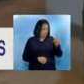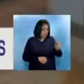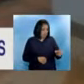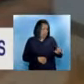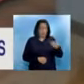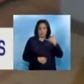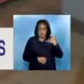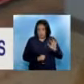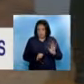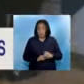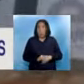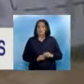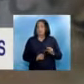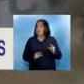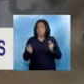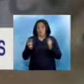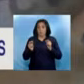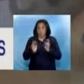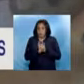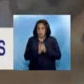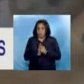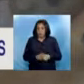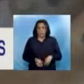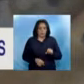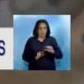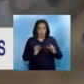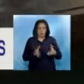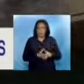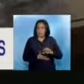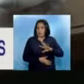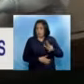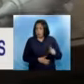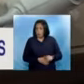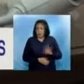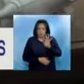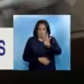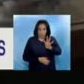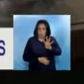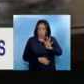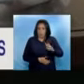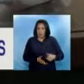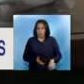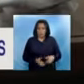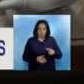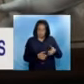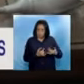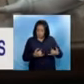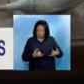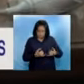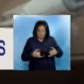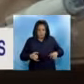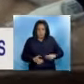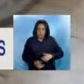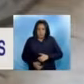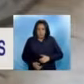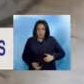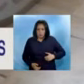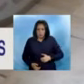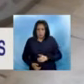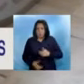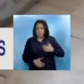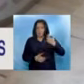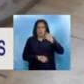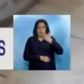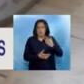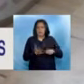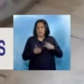en el lugar. En cuestión de minutos, la banda se robó 4 transmisores que sirven para realizar ecografías en este centro